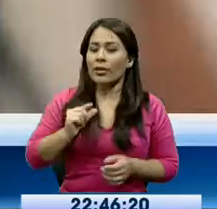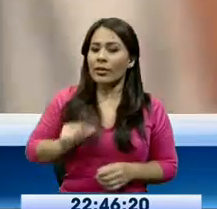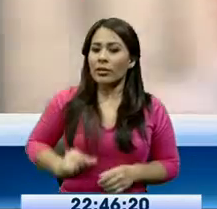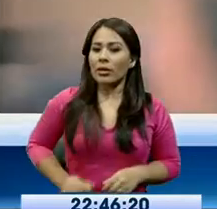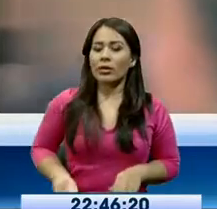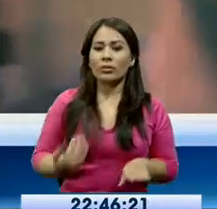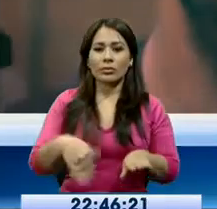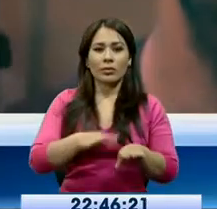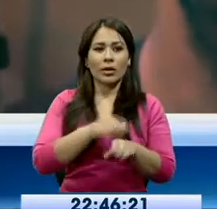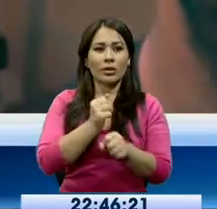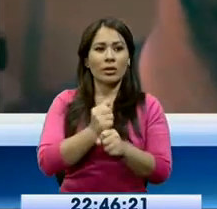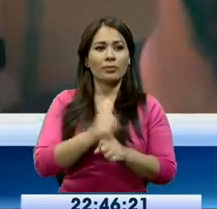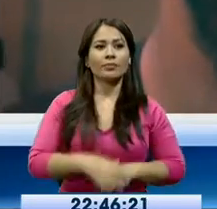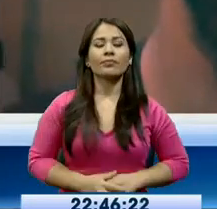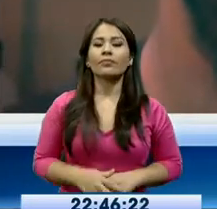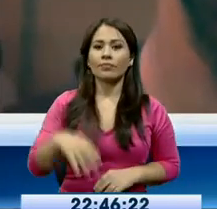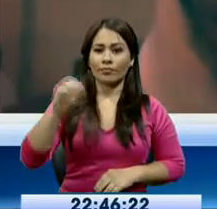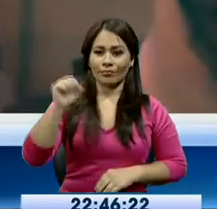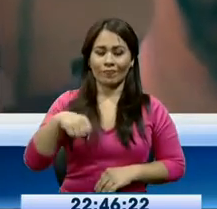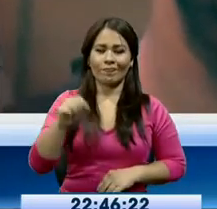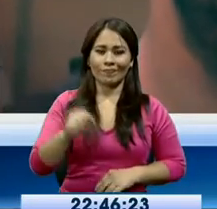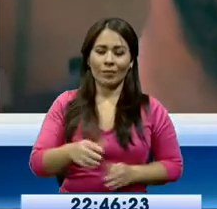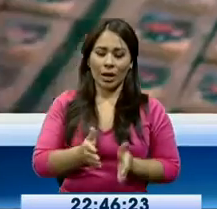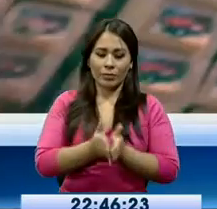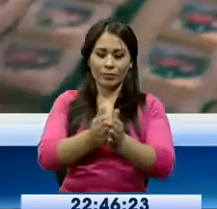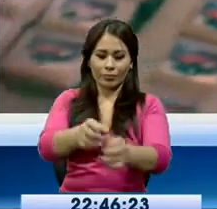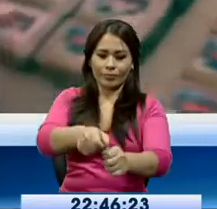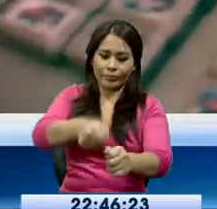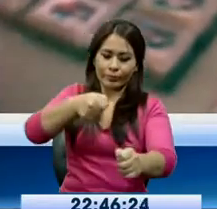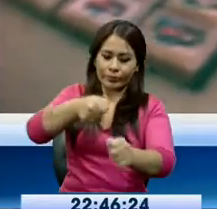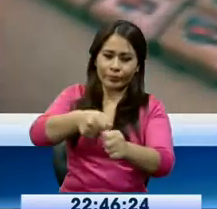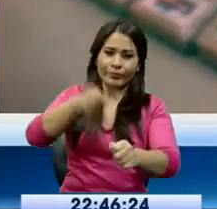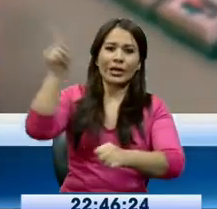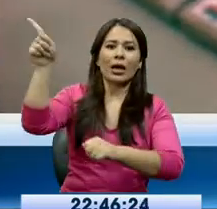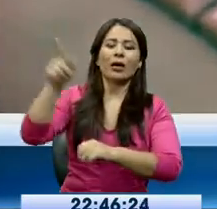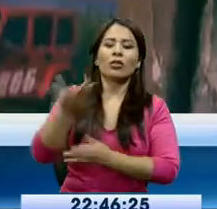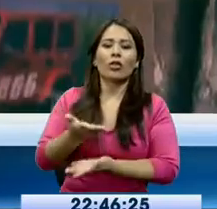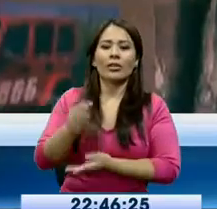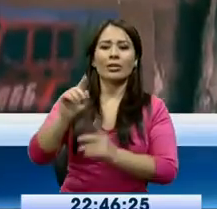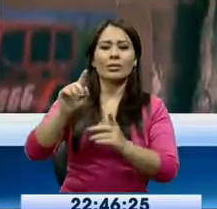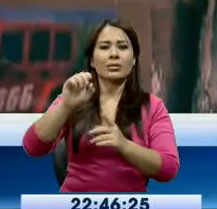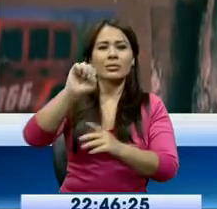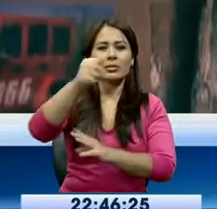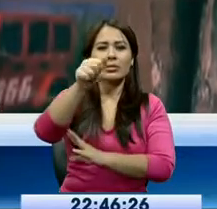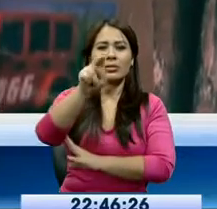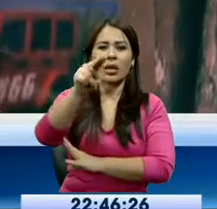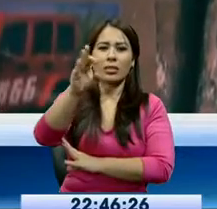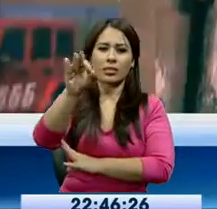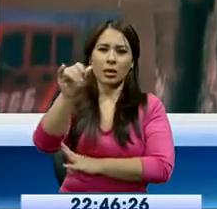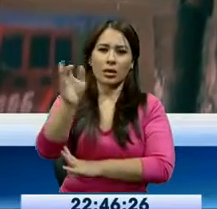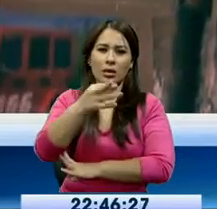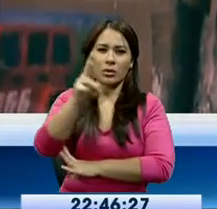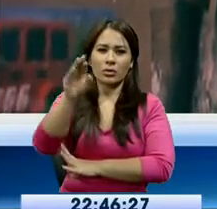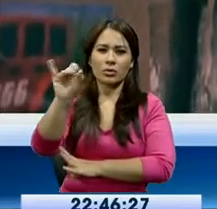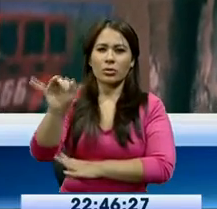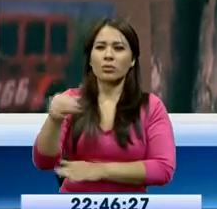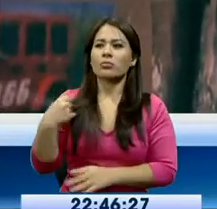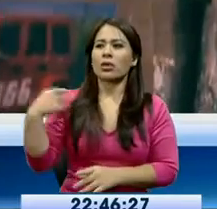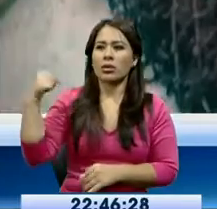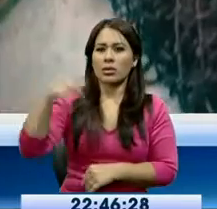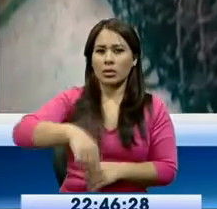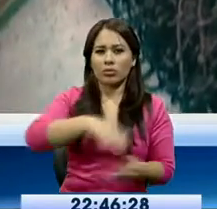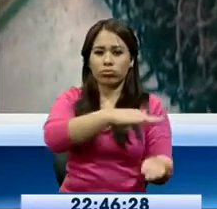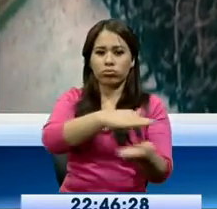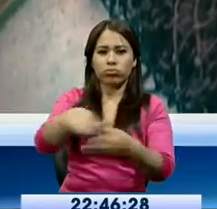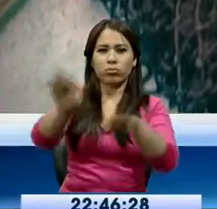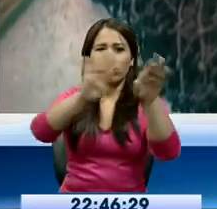del operativo. Sí, la lancha dicen que ha salido de Santa Rosa, del puerto Santa Rosa. 471 bloques está contabilizado, se está por hacer el peso y